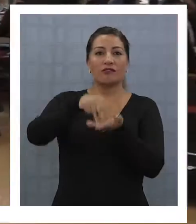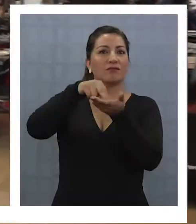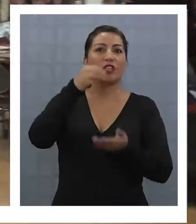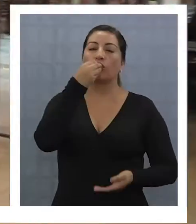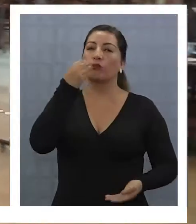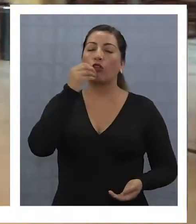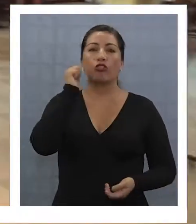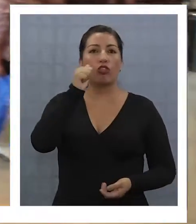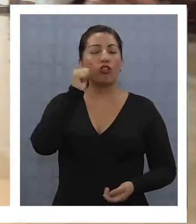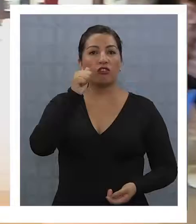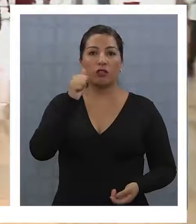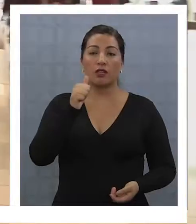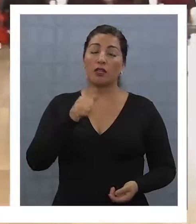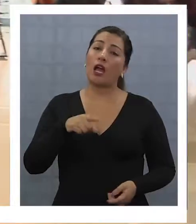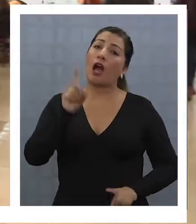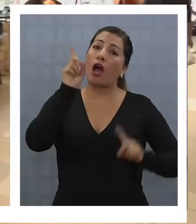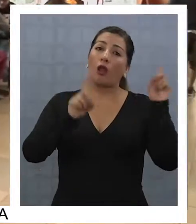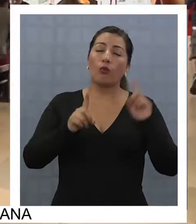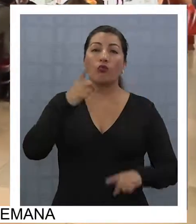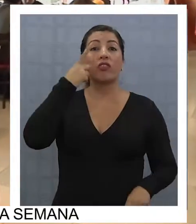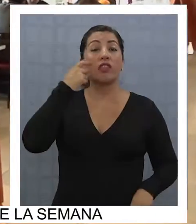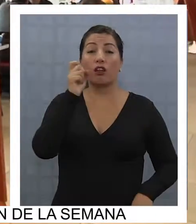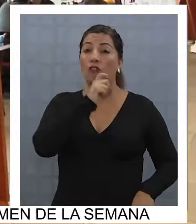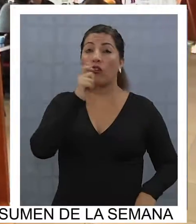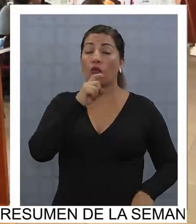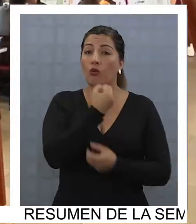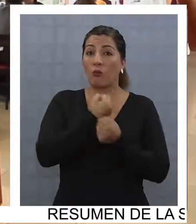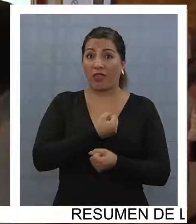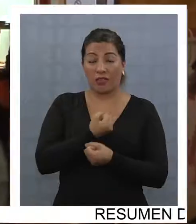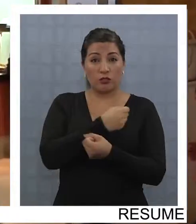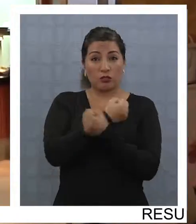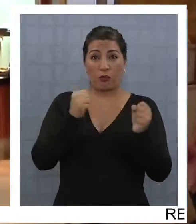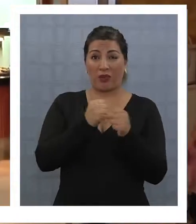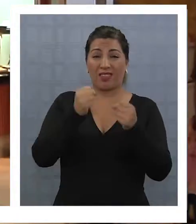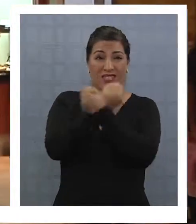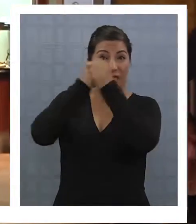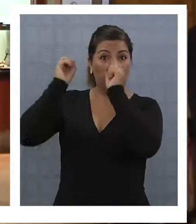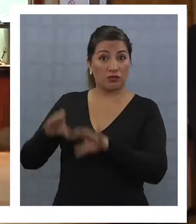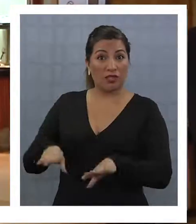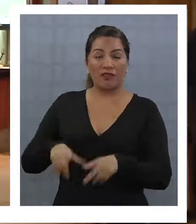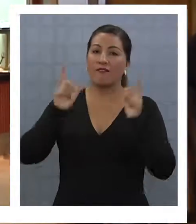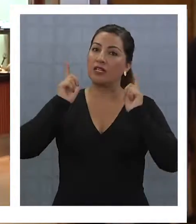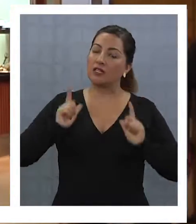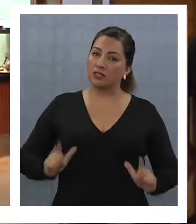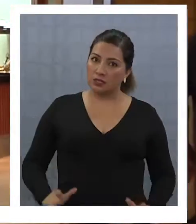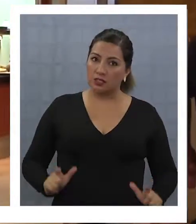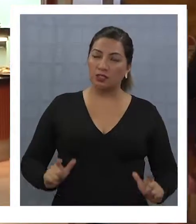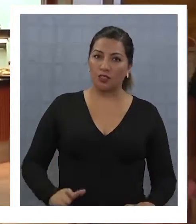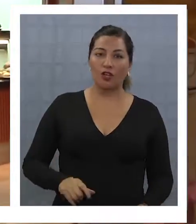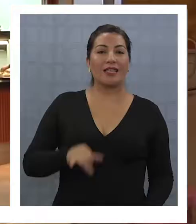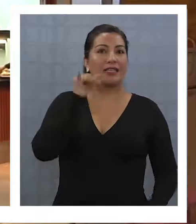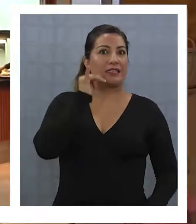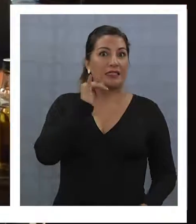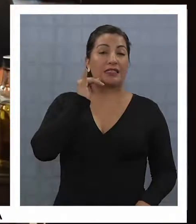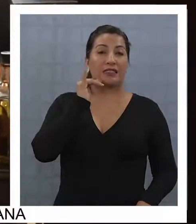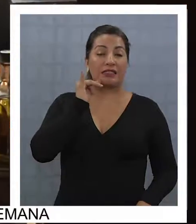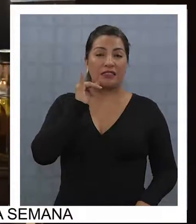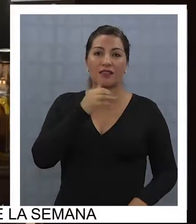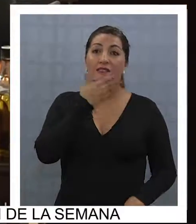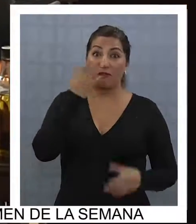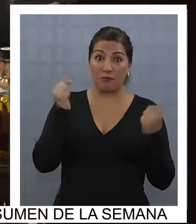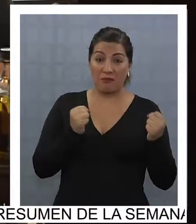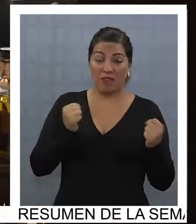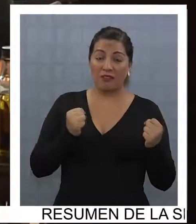año, excepto feriados y renunciables. Y en estas vacaciones de invierno, en donde la región está casi tan llena de turistas como en verano,